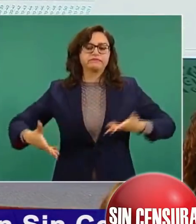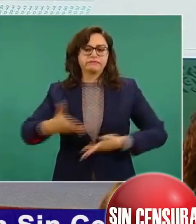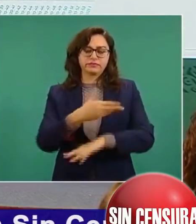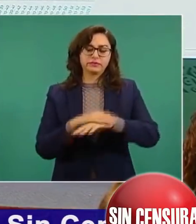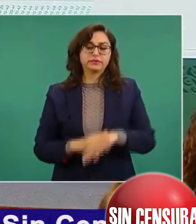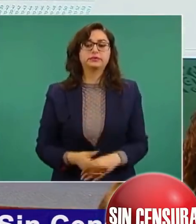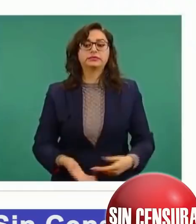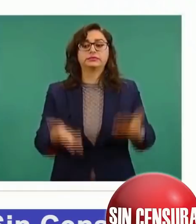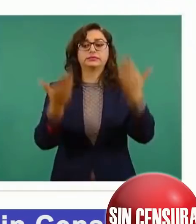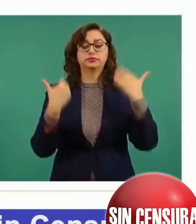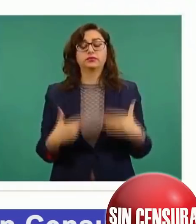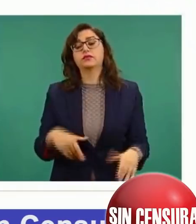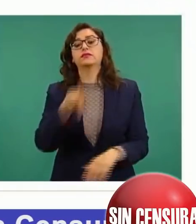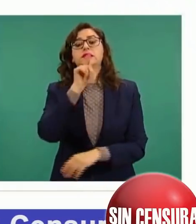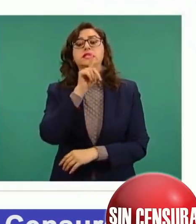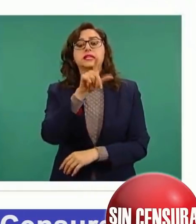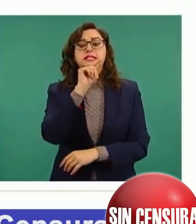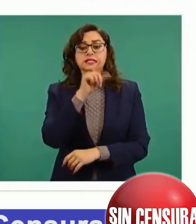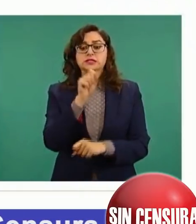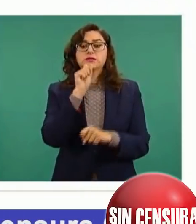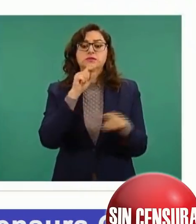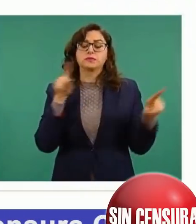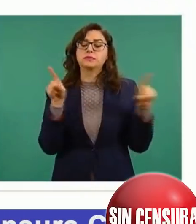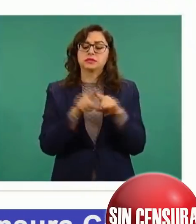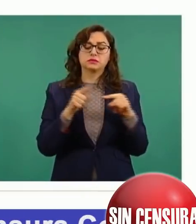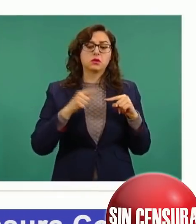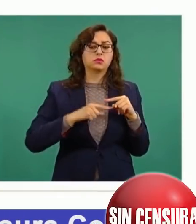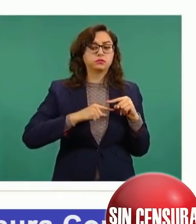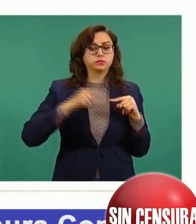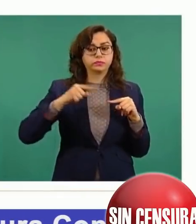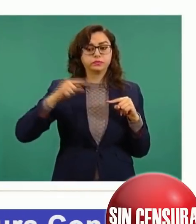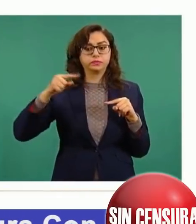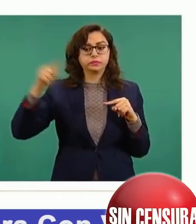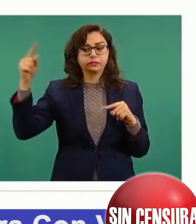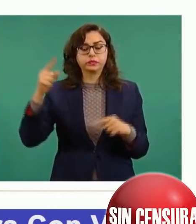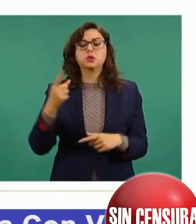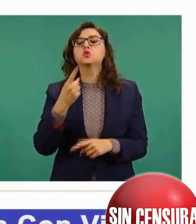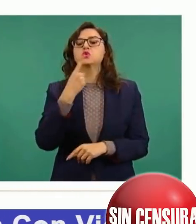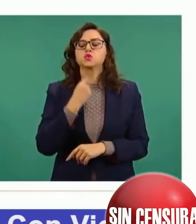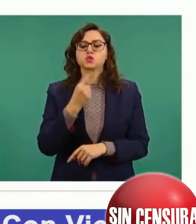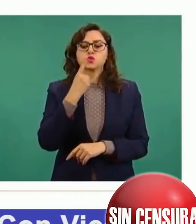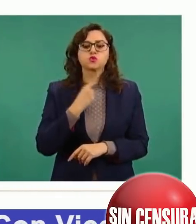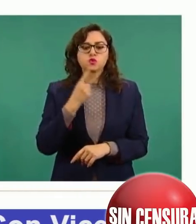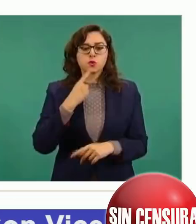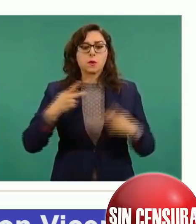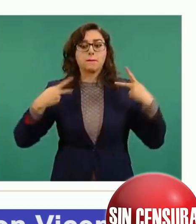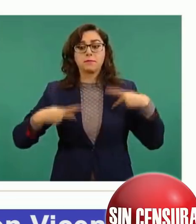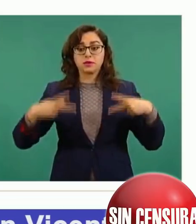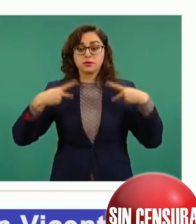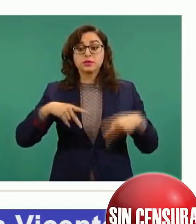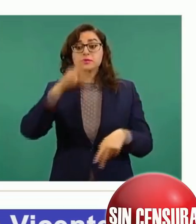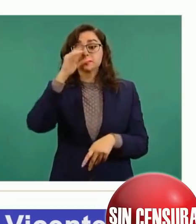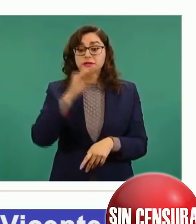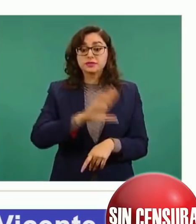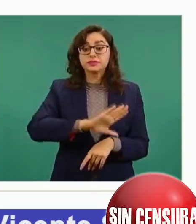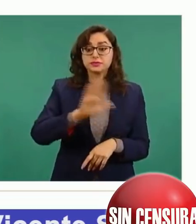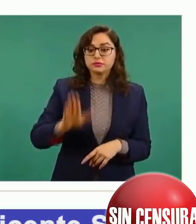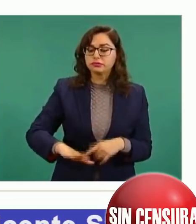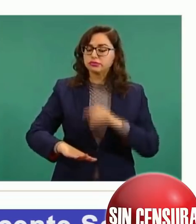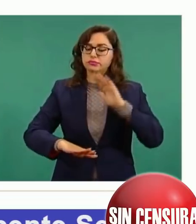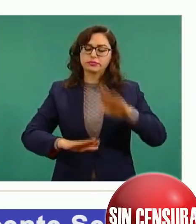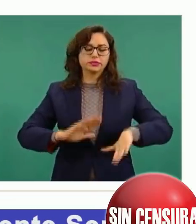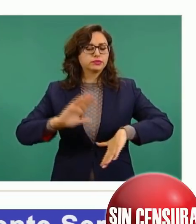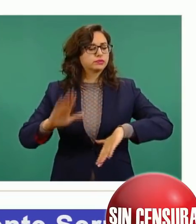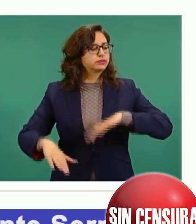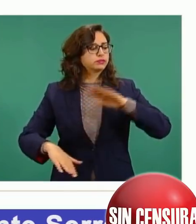Jalisco también en fase de ascenso y pasa a semáforo rojo. La mortalidad está en clara tendencia de ascenso.